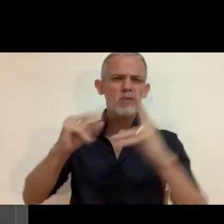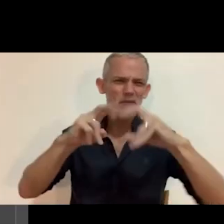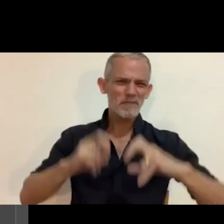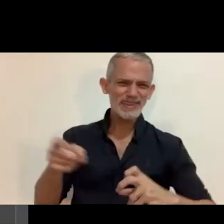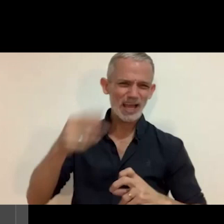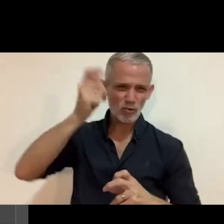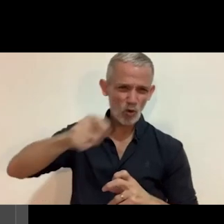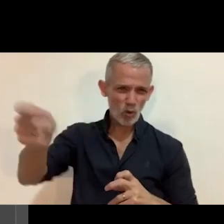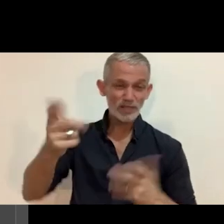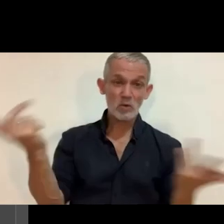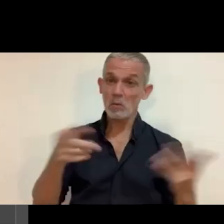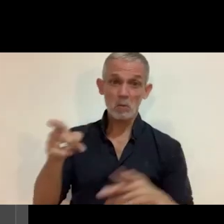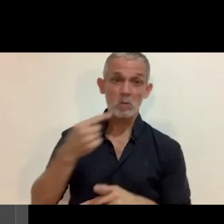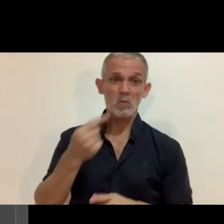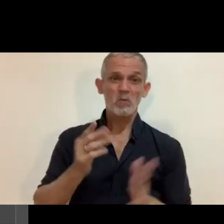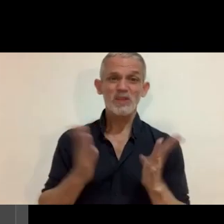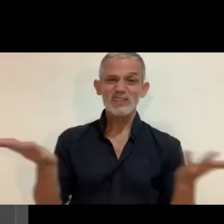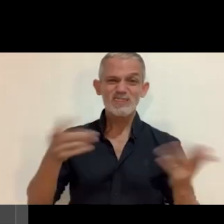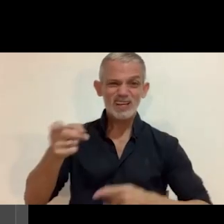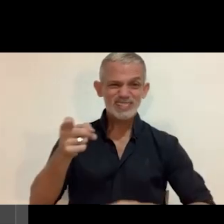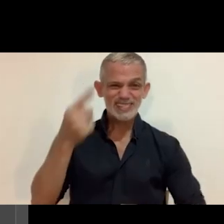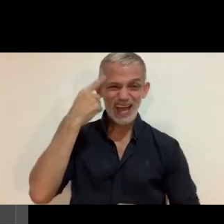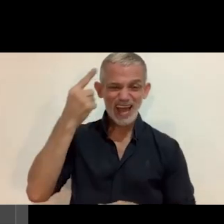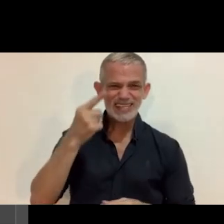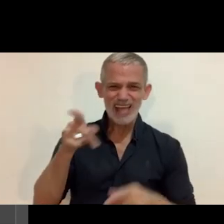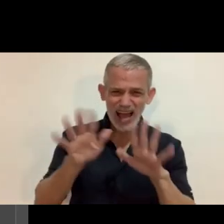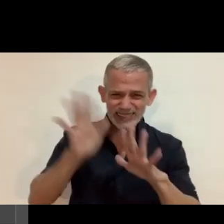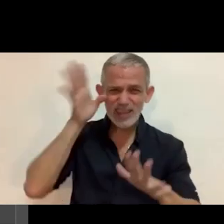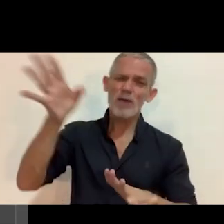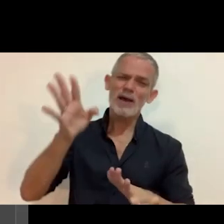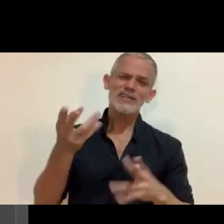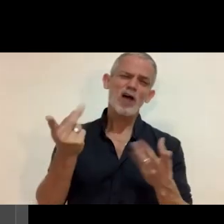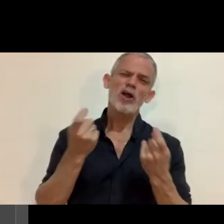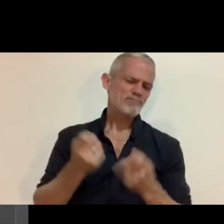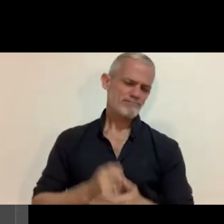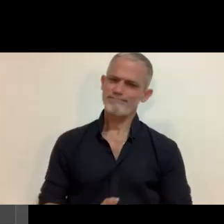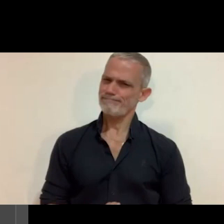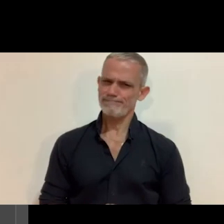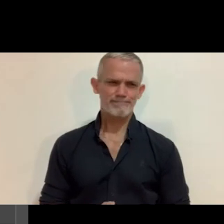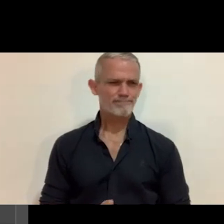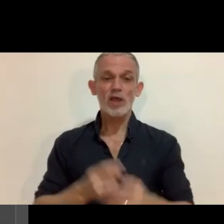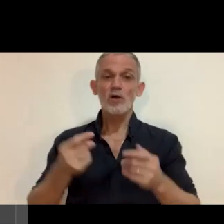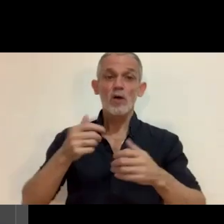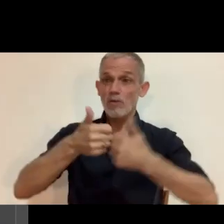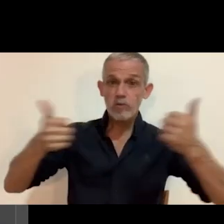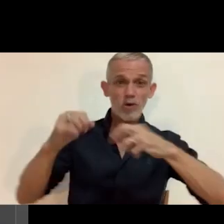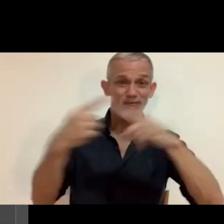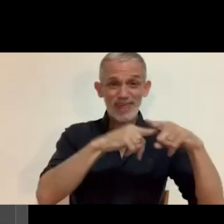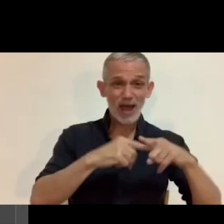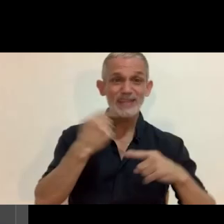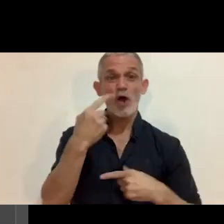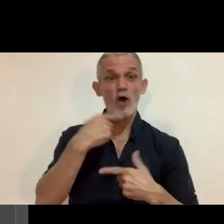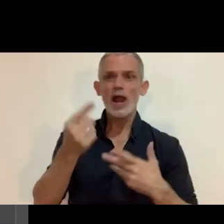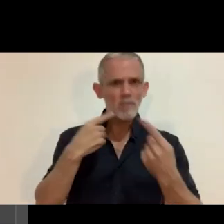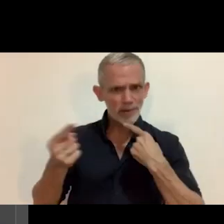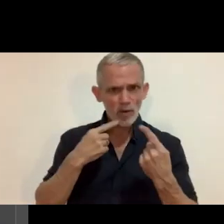y en ellas no se verificó consideración de tal extremo. En el contexto del debate oral y público se interrogó a las